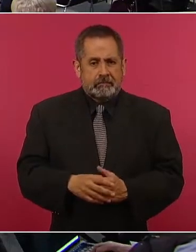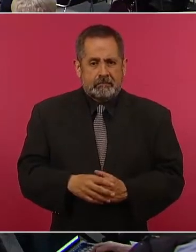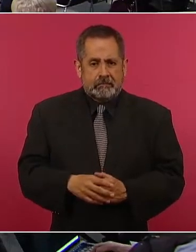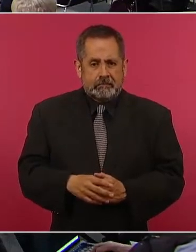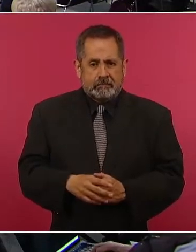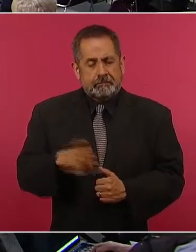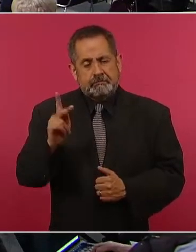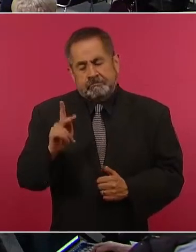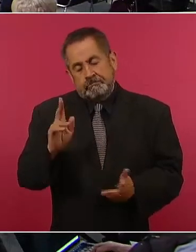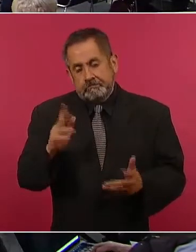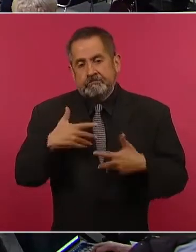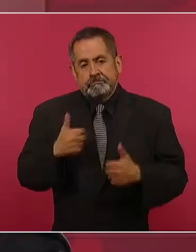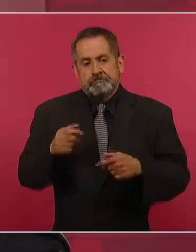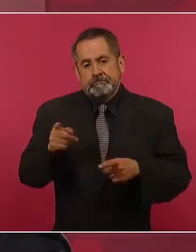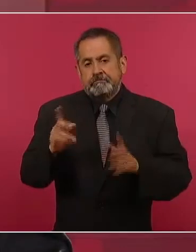Pero entiendo,